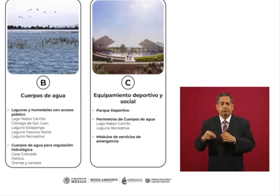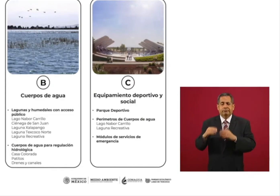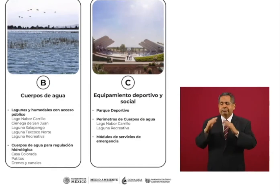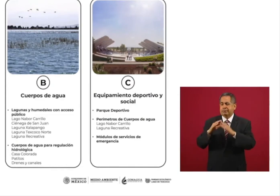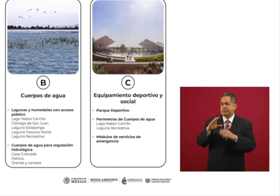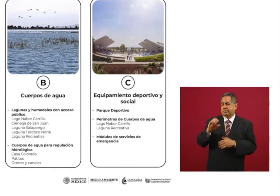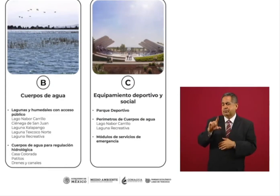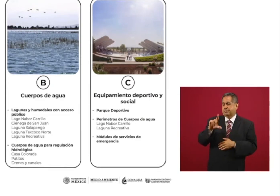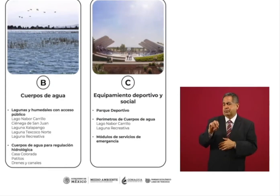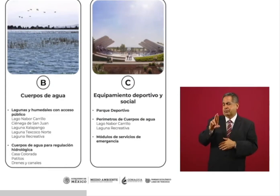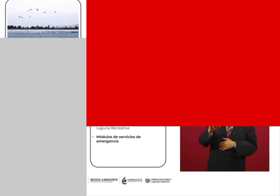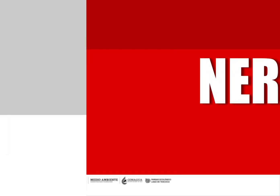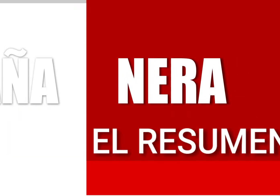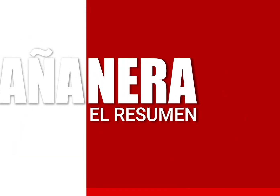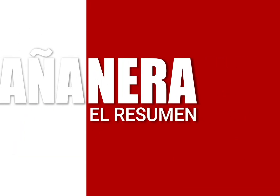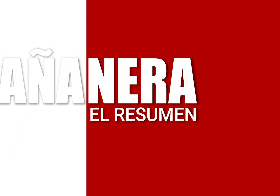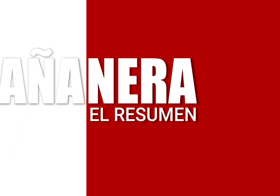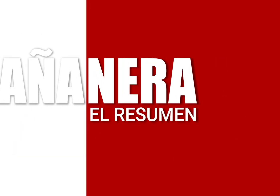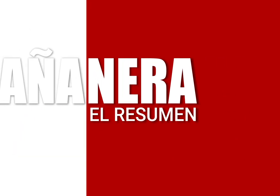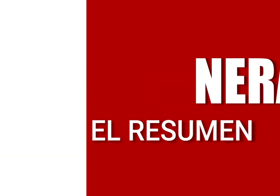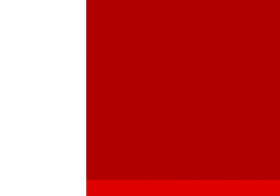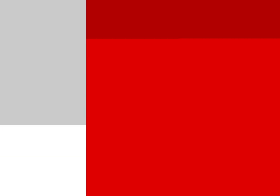y todos los drenes y canales que existen en la zona.